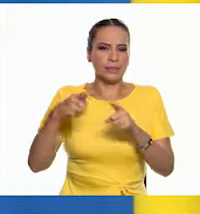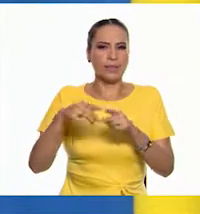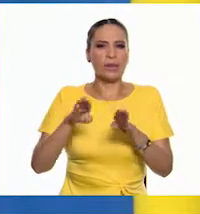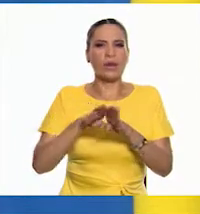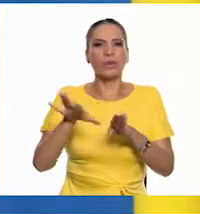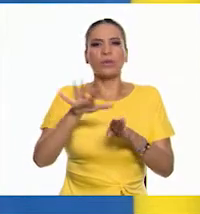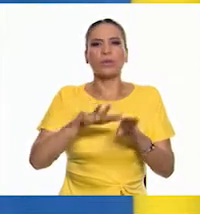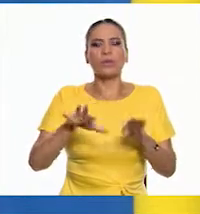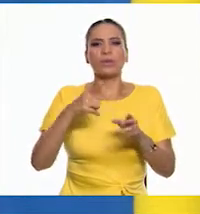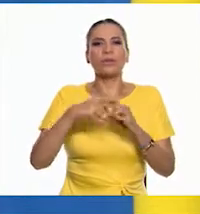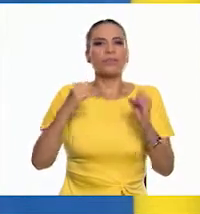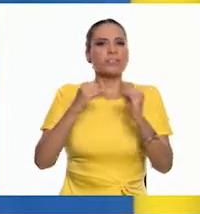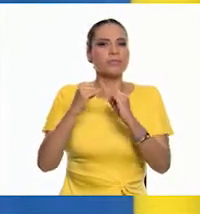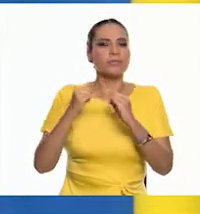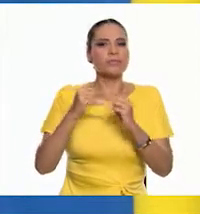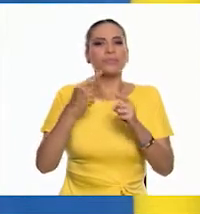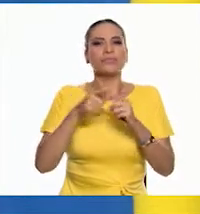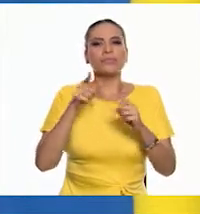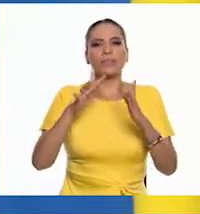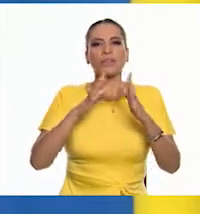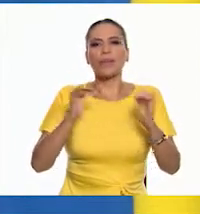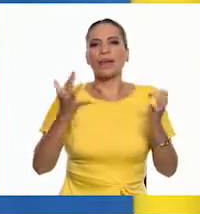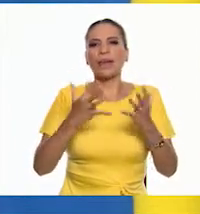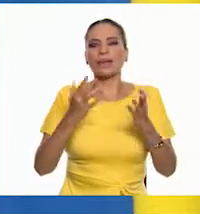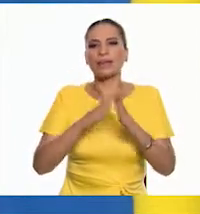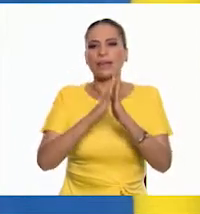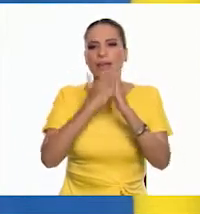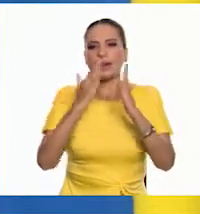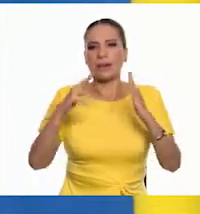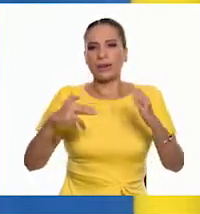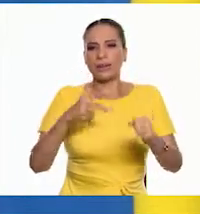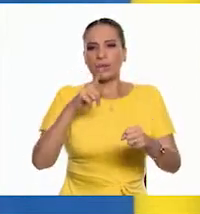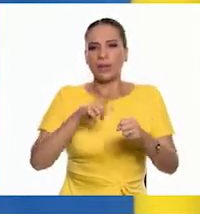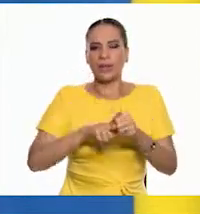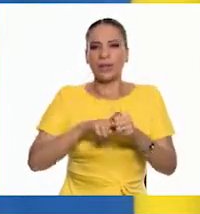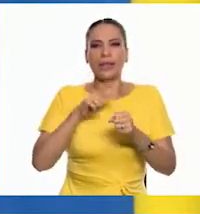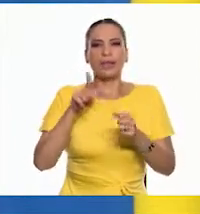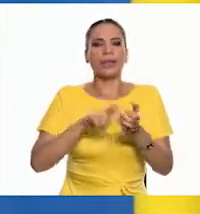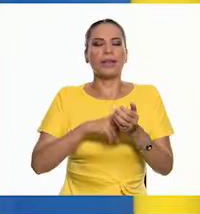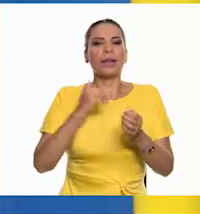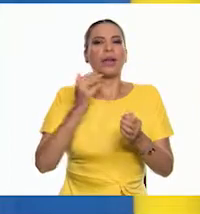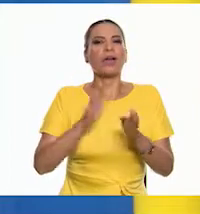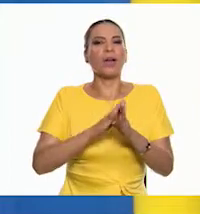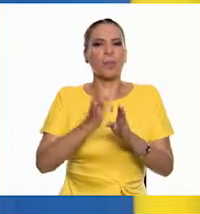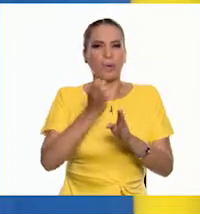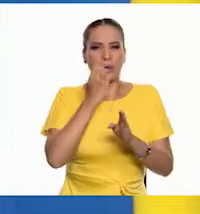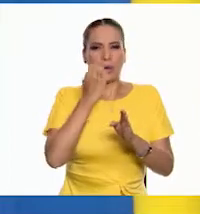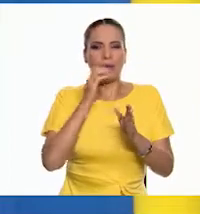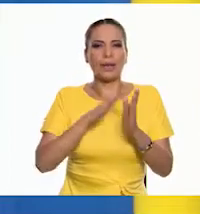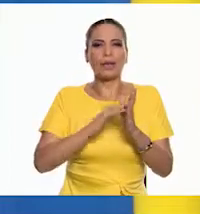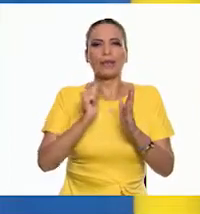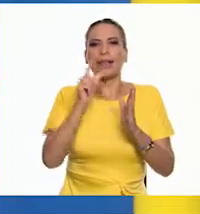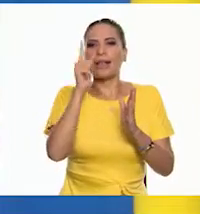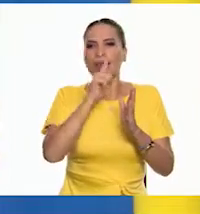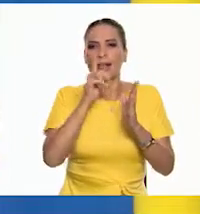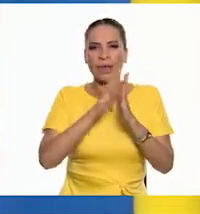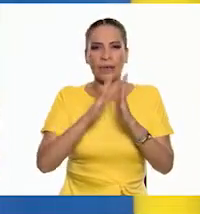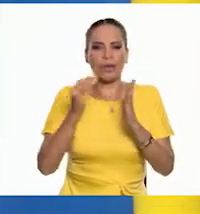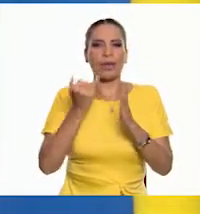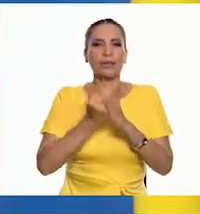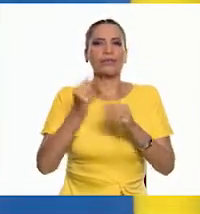de lo que pasaba en Francia, creó una biblioteca nacional y academias de lengua y medicina y de